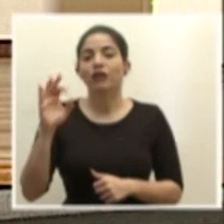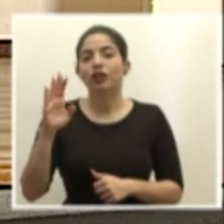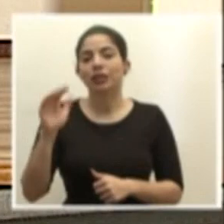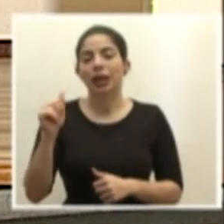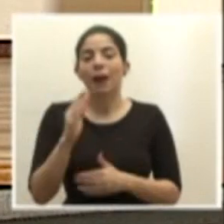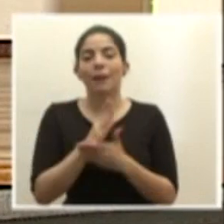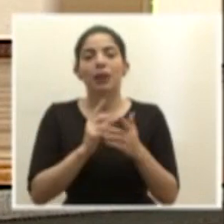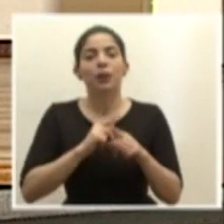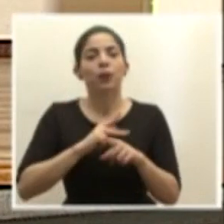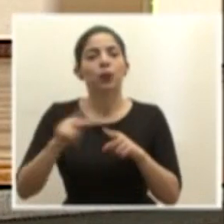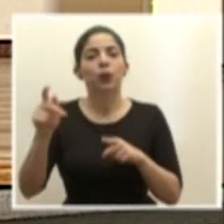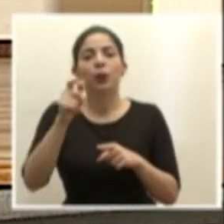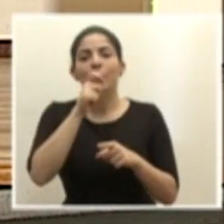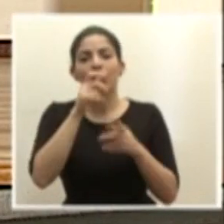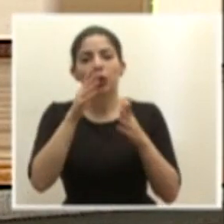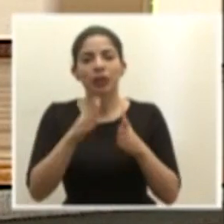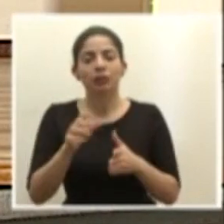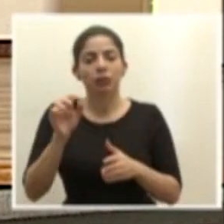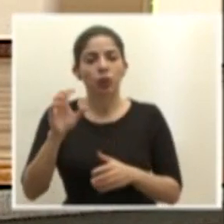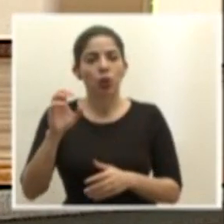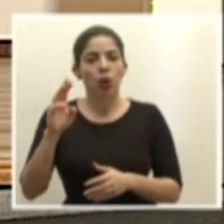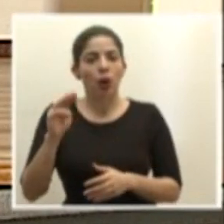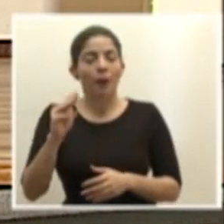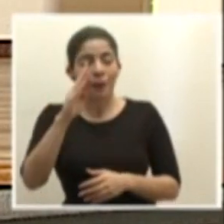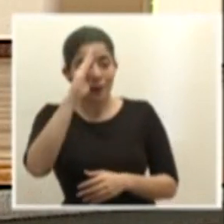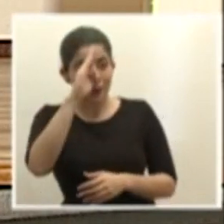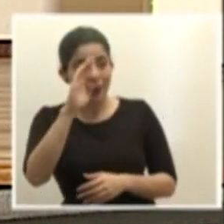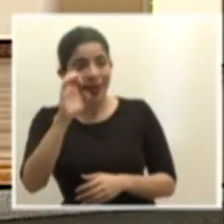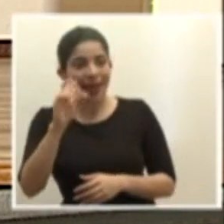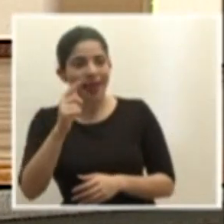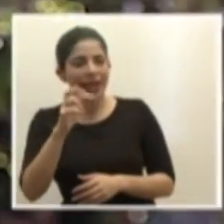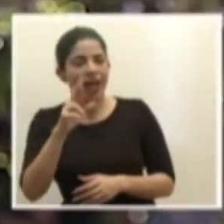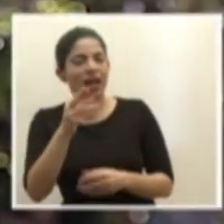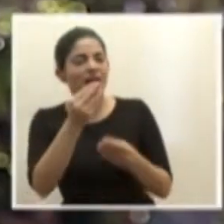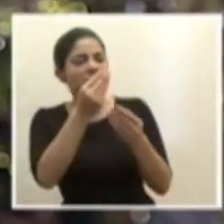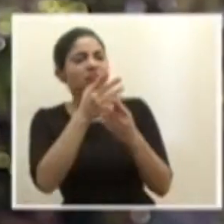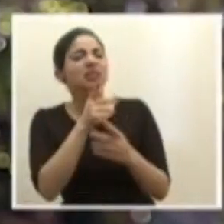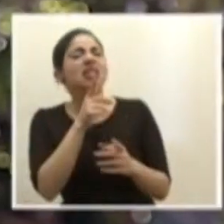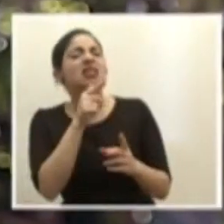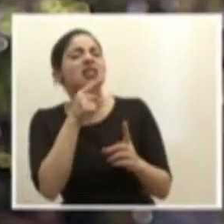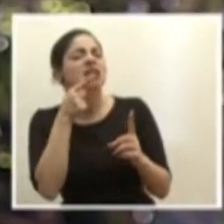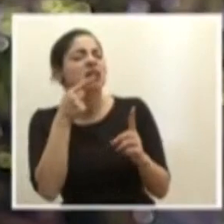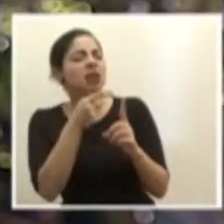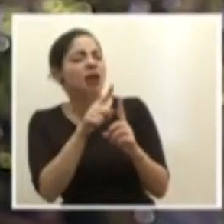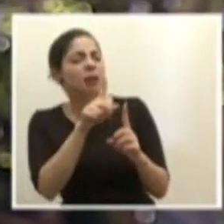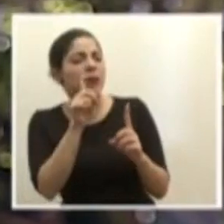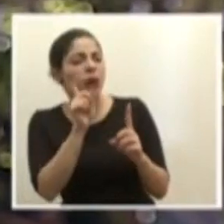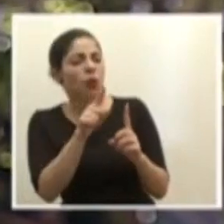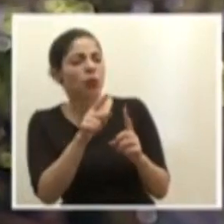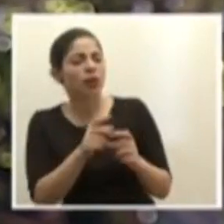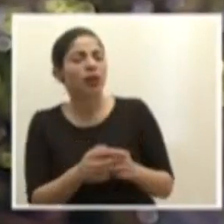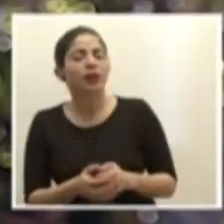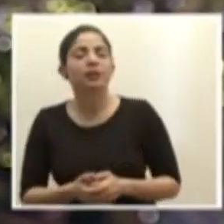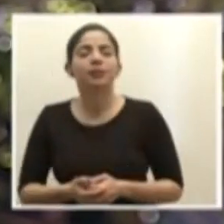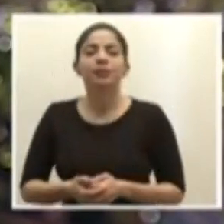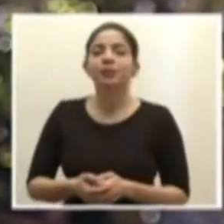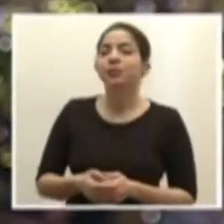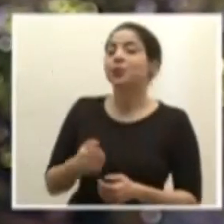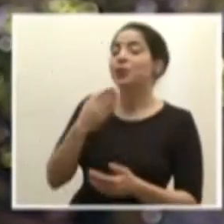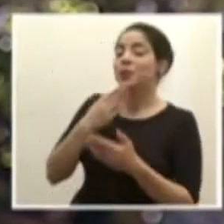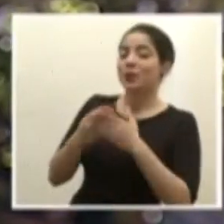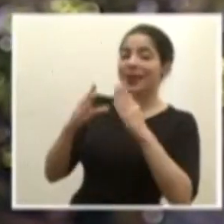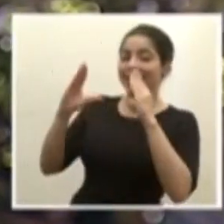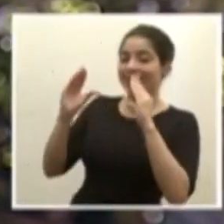de puroperiodismo.com. Muy buenas tardes, don Edgar. Por favor, indicar hacia quién estaría dirigidas sus consultas. Muy